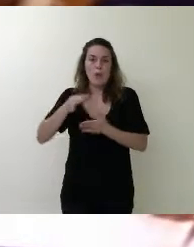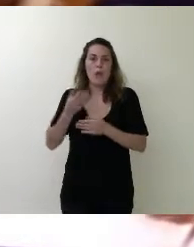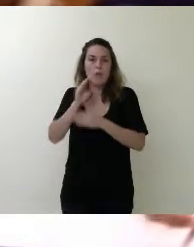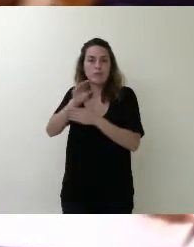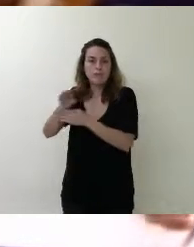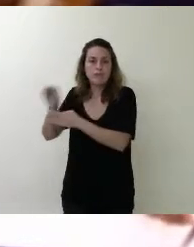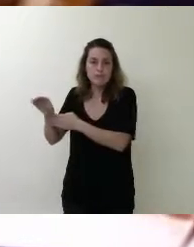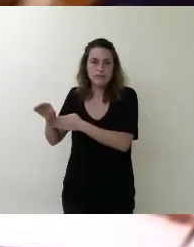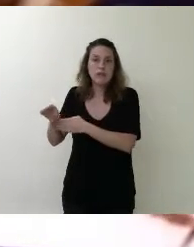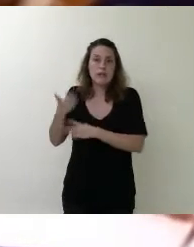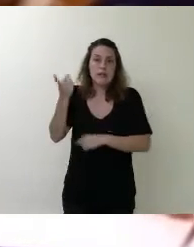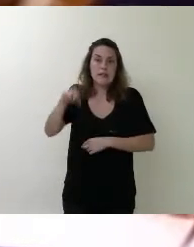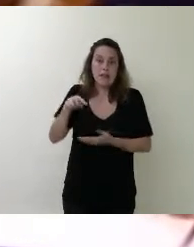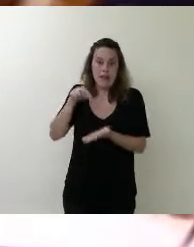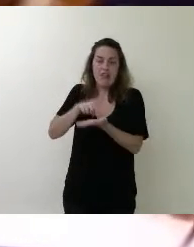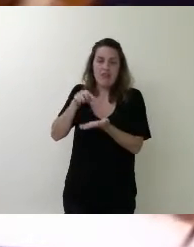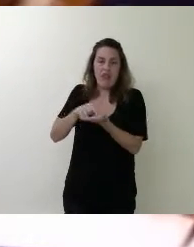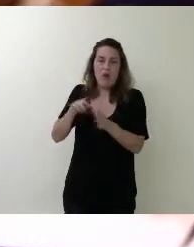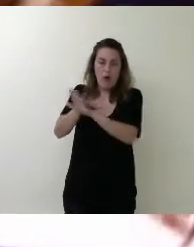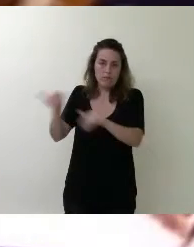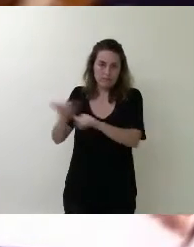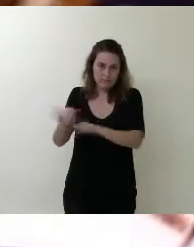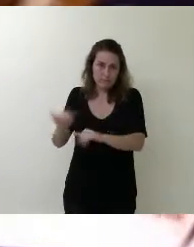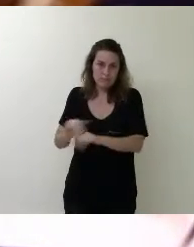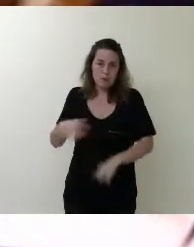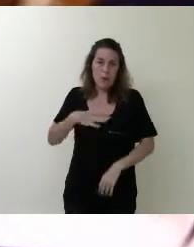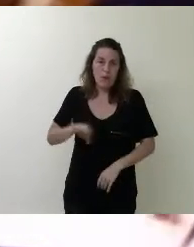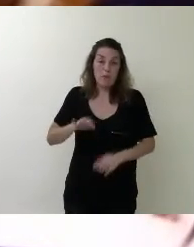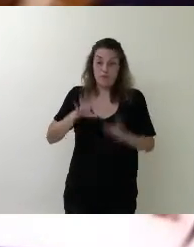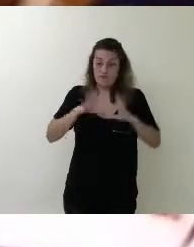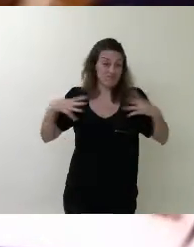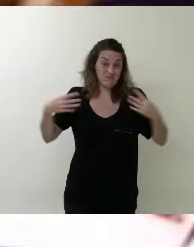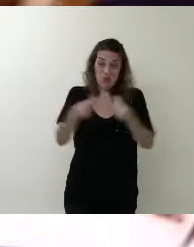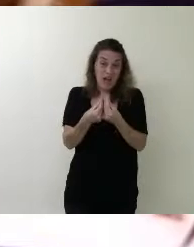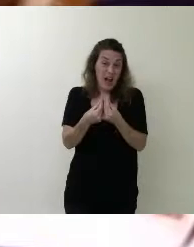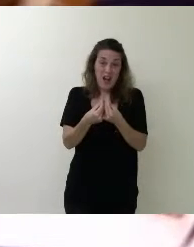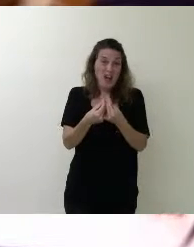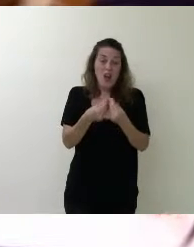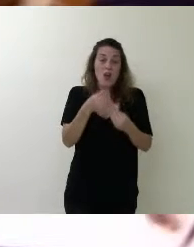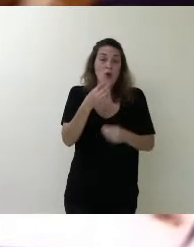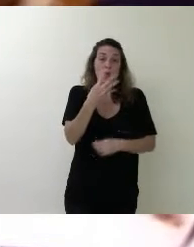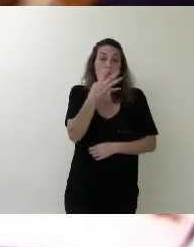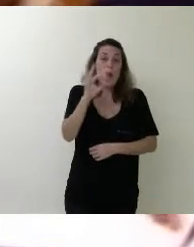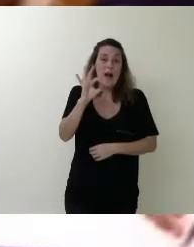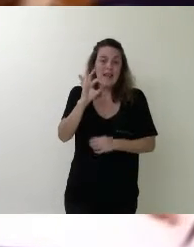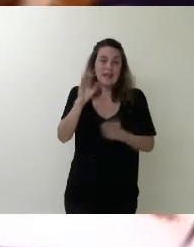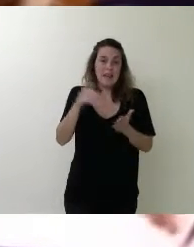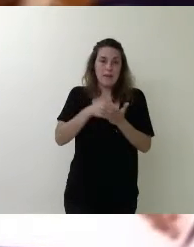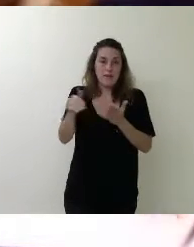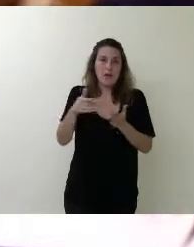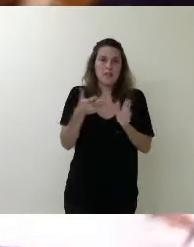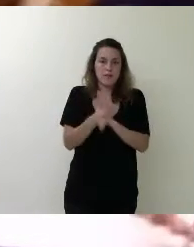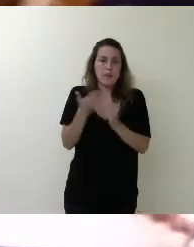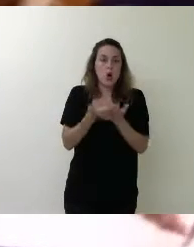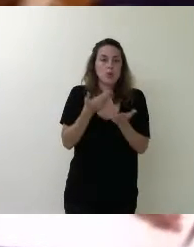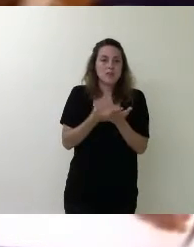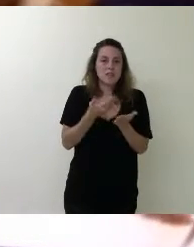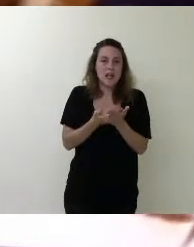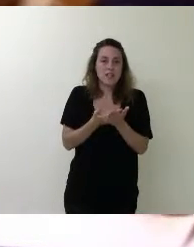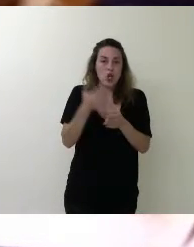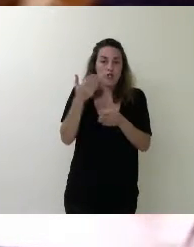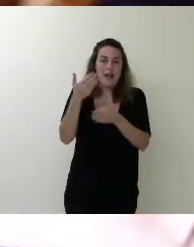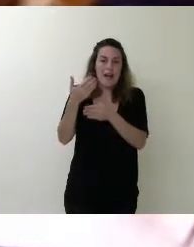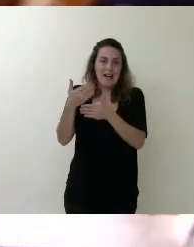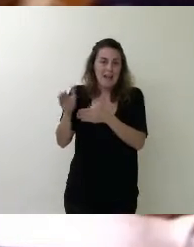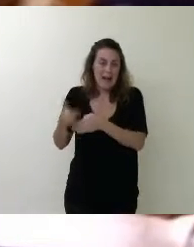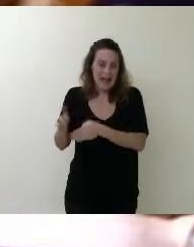de 3.800.000 euros. Es decir, que esto suma los 40 millones de utilización del remanente de tesorería en este